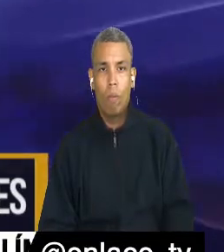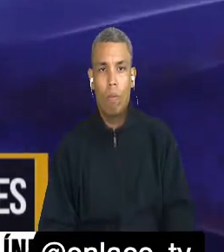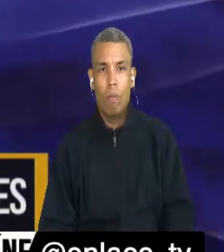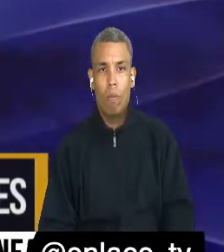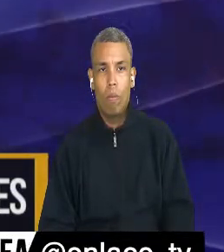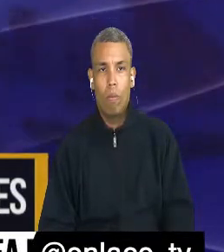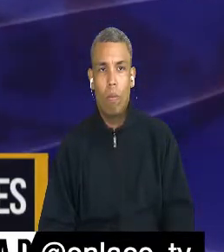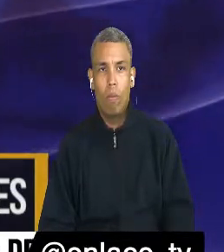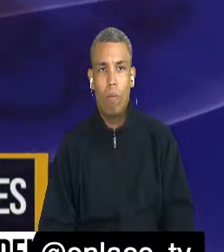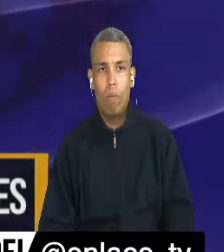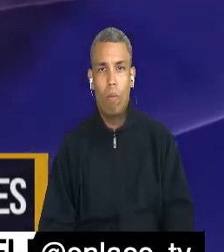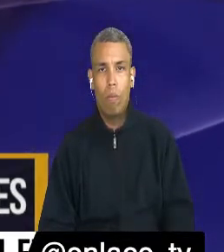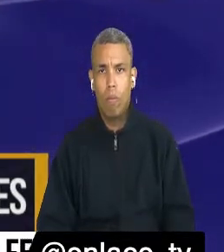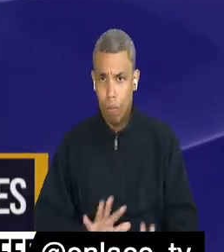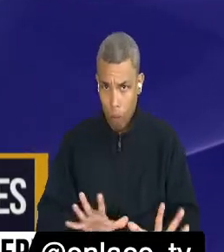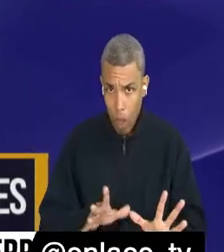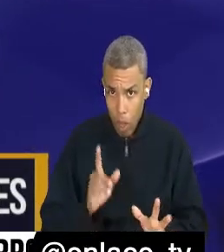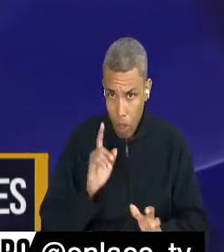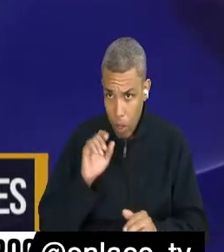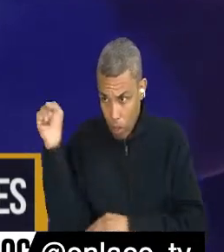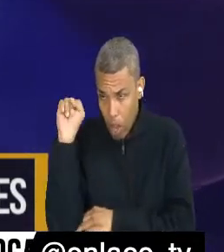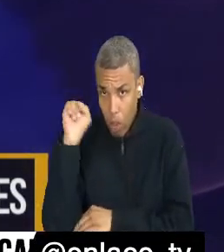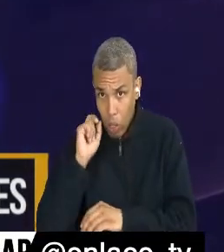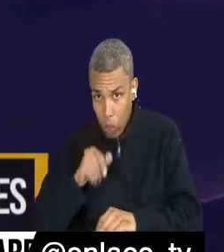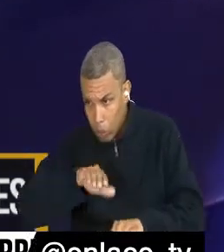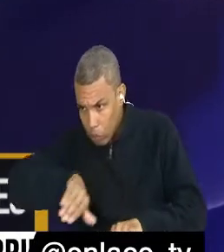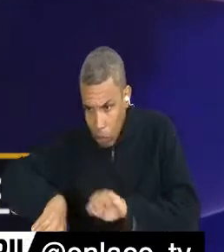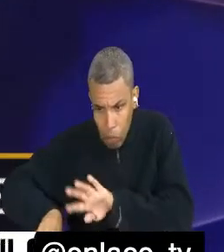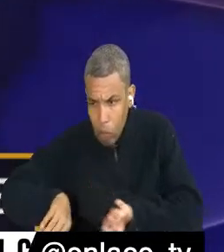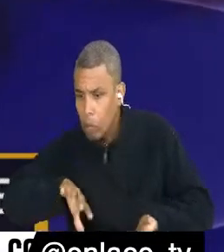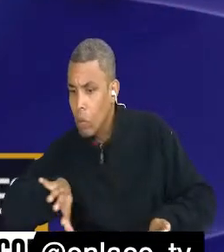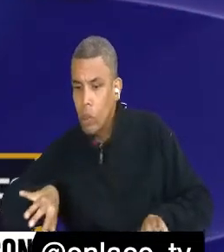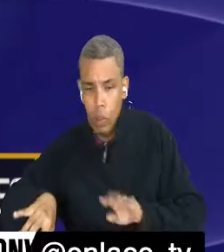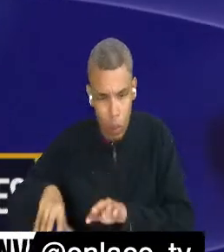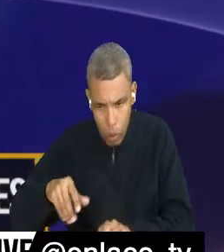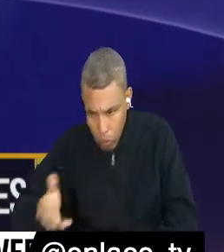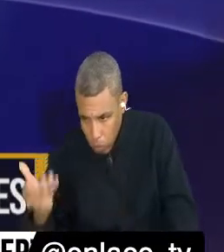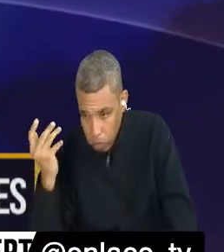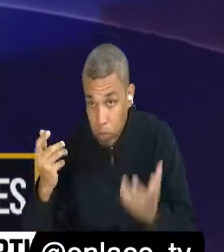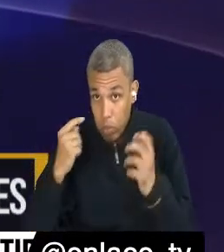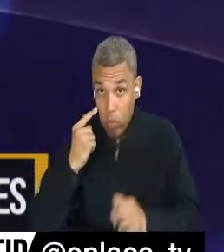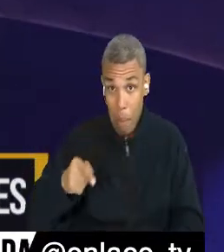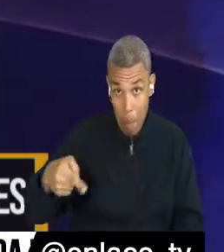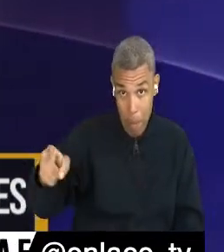¿Se revisó ese también? No, revise.